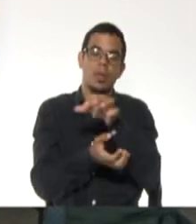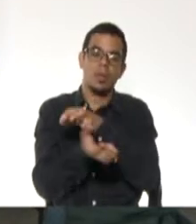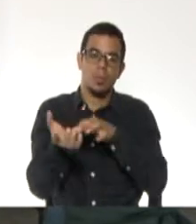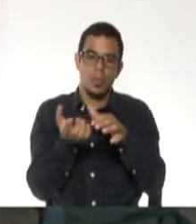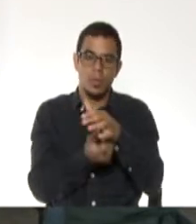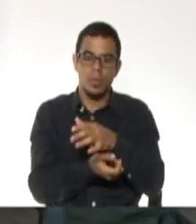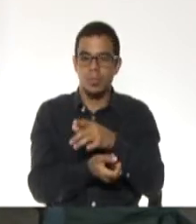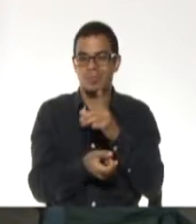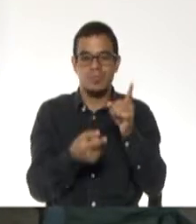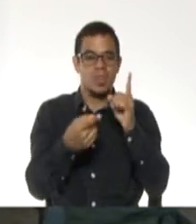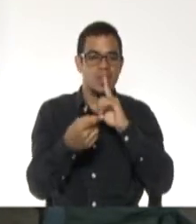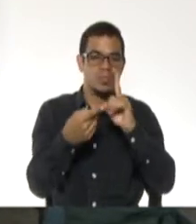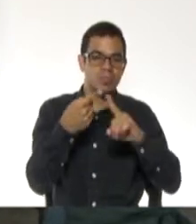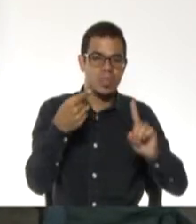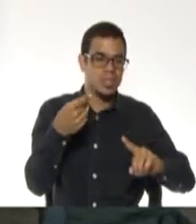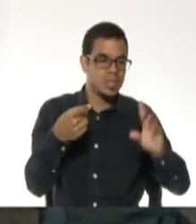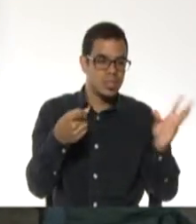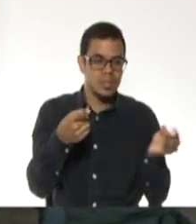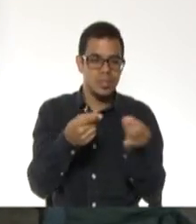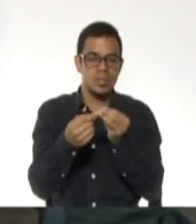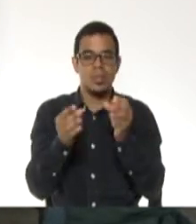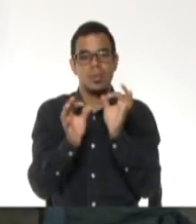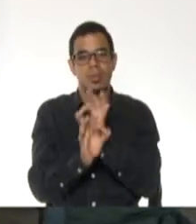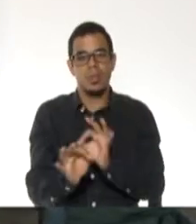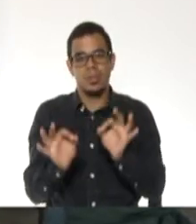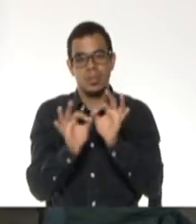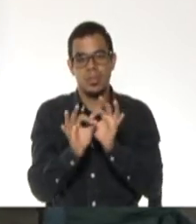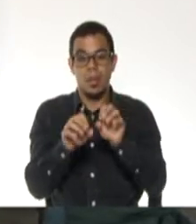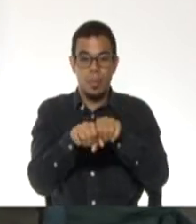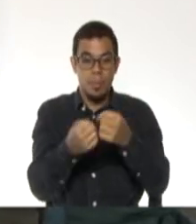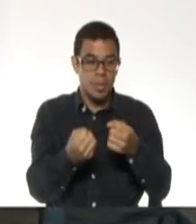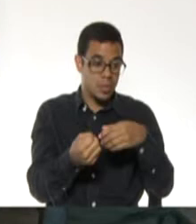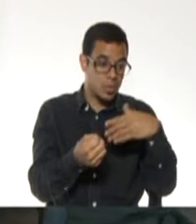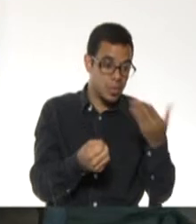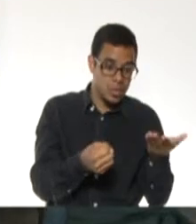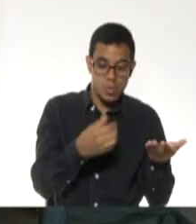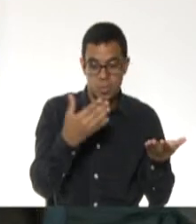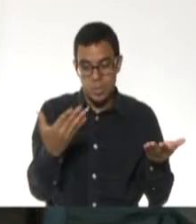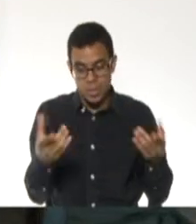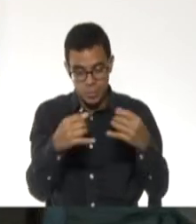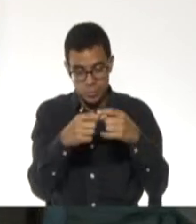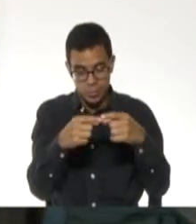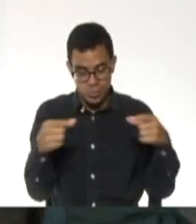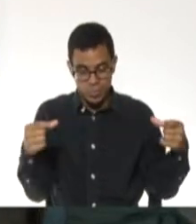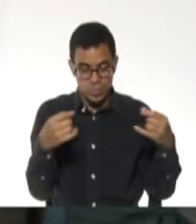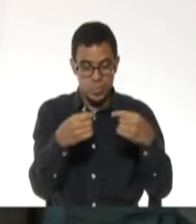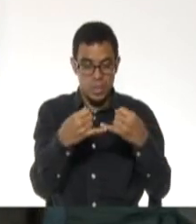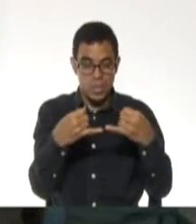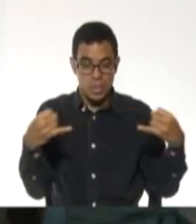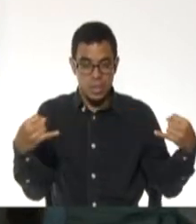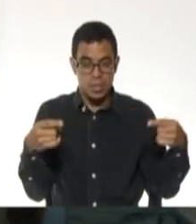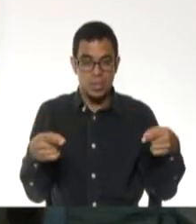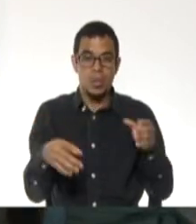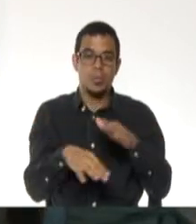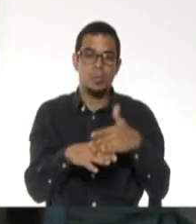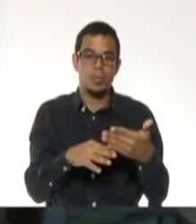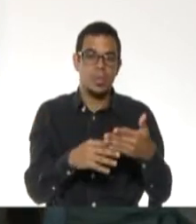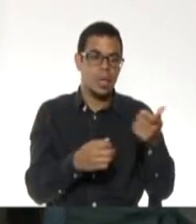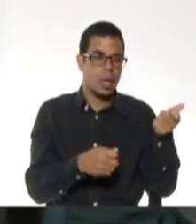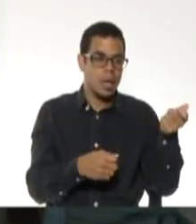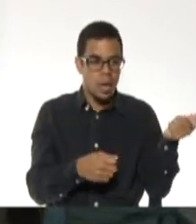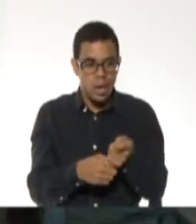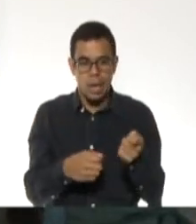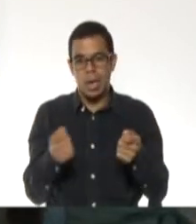fallas. El cable de alimentación partido en uno de esos extremos. Porque es la parte que nosotros continuamente estamos manipulando,